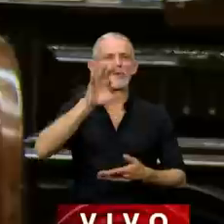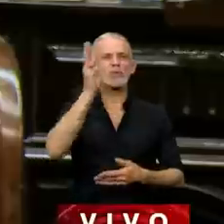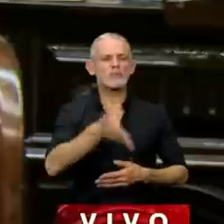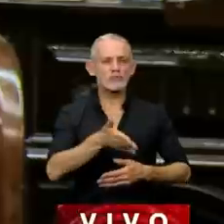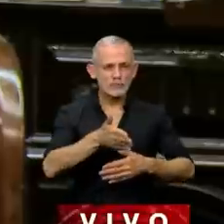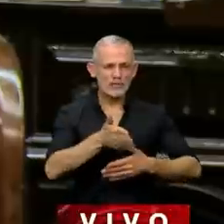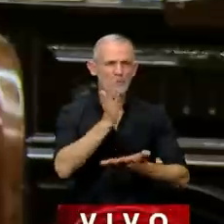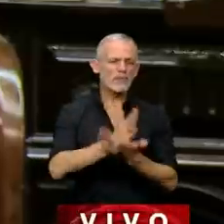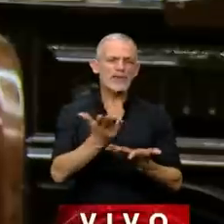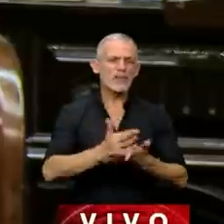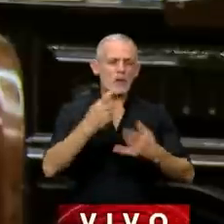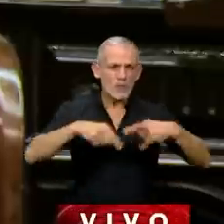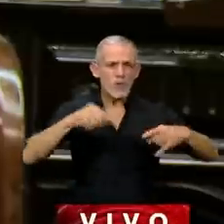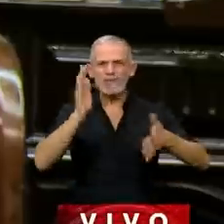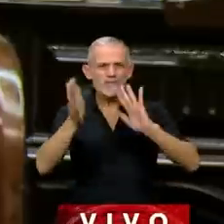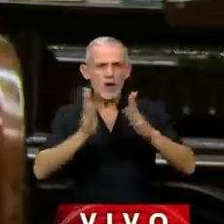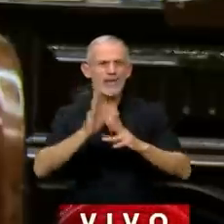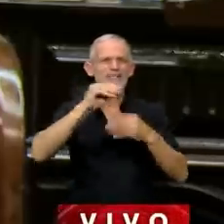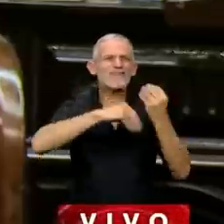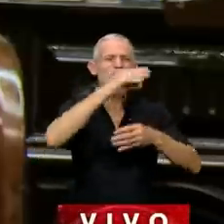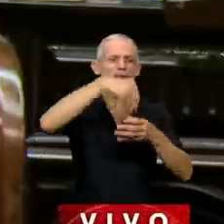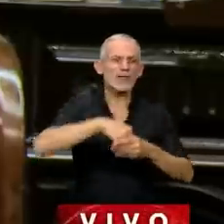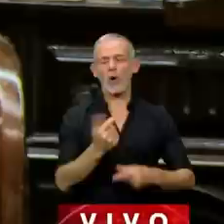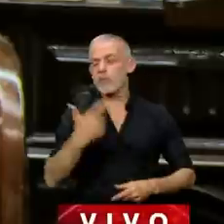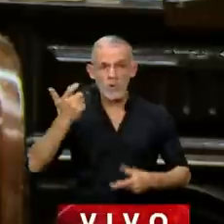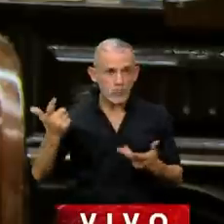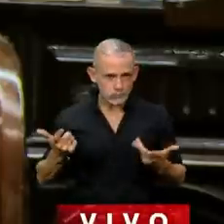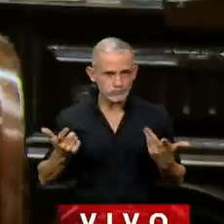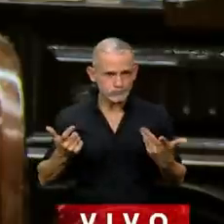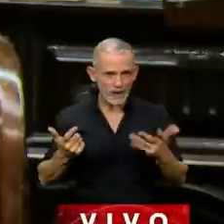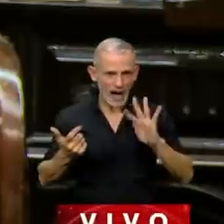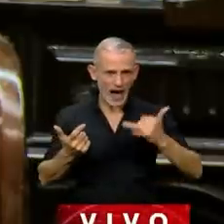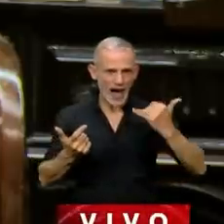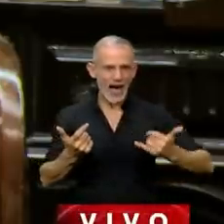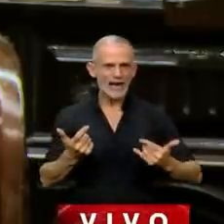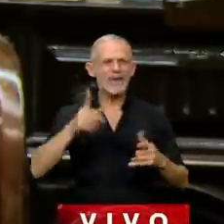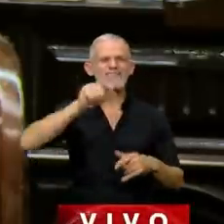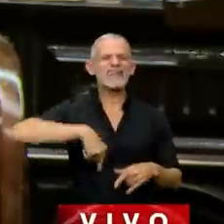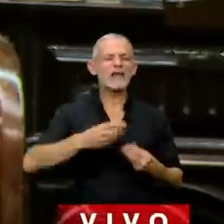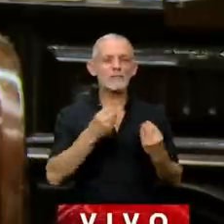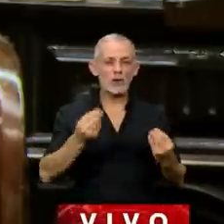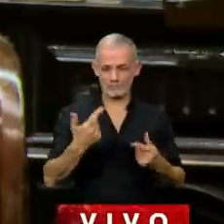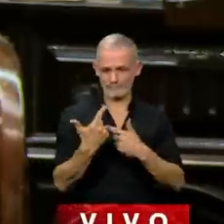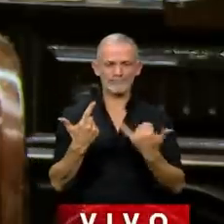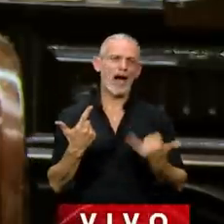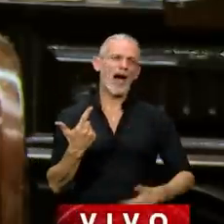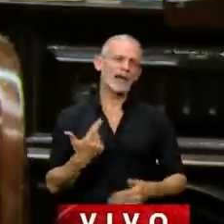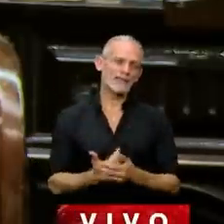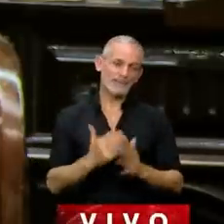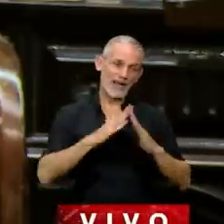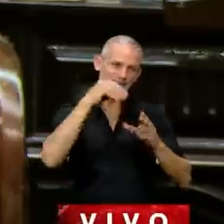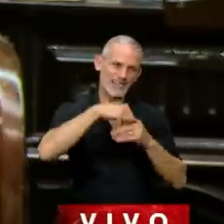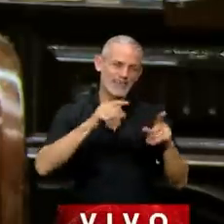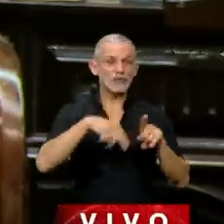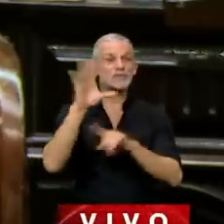de los hechos de violencia intrafamiliar son causa, son causados por la tenencia de un arma de fuego, pero la